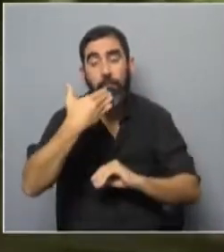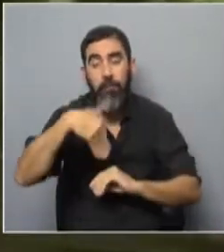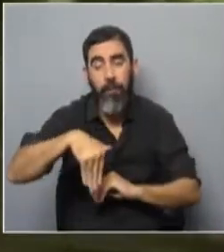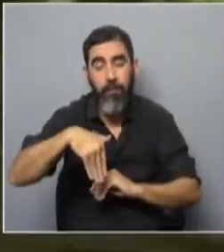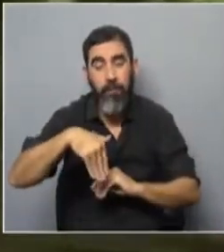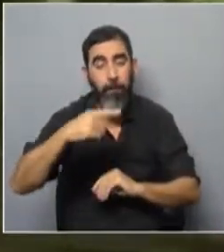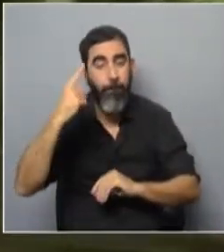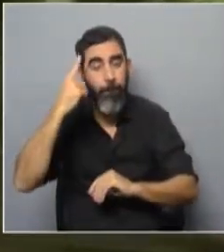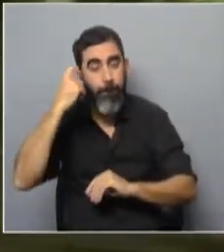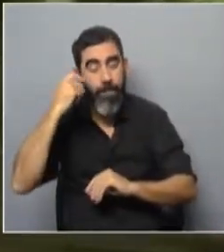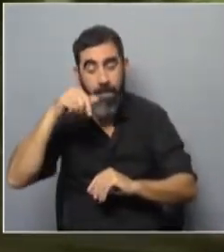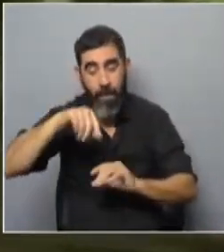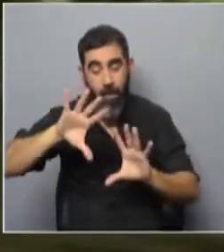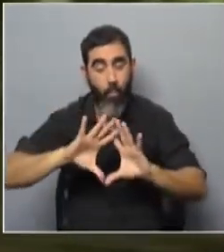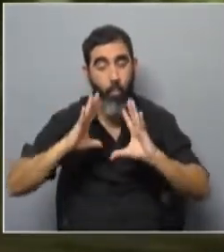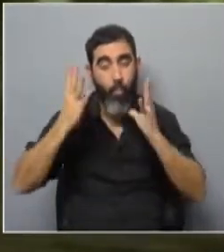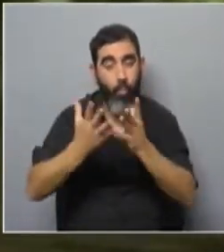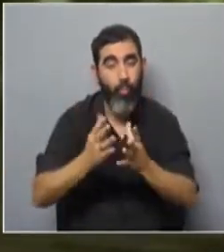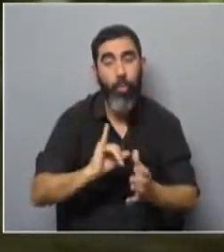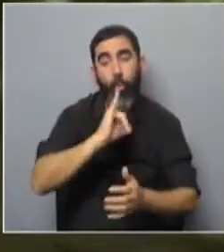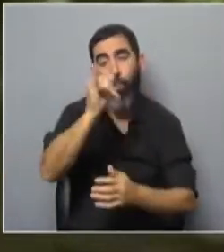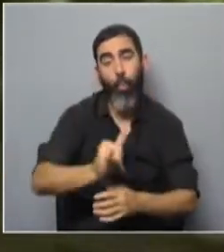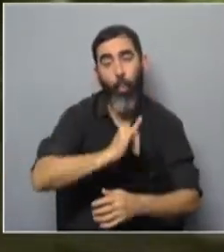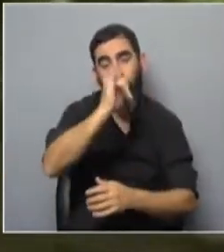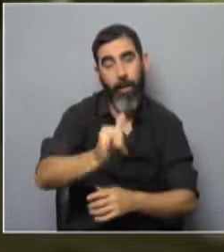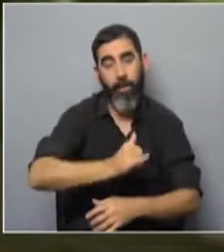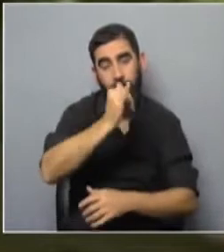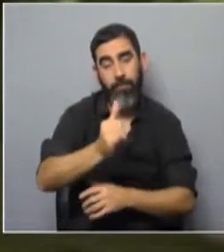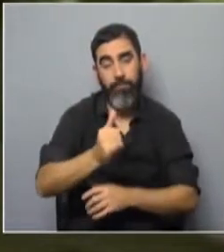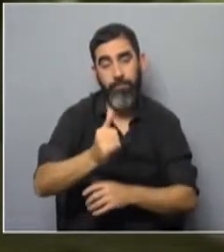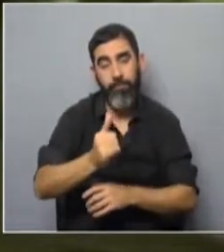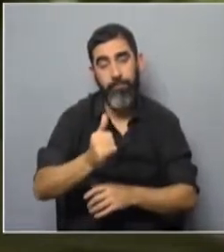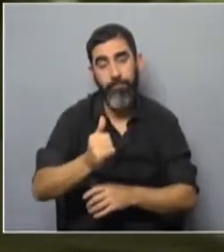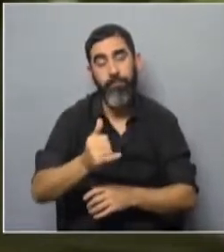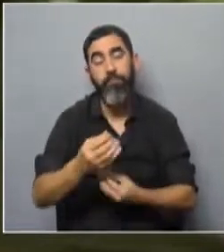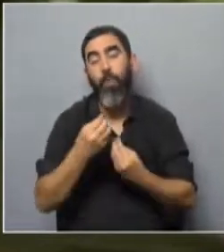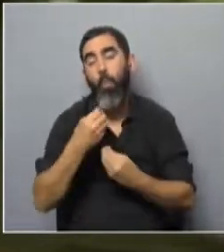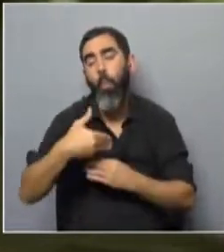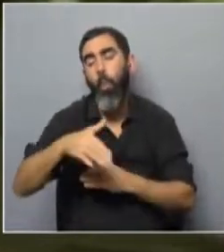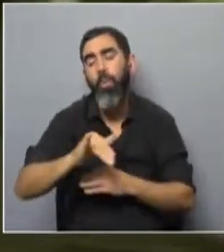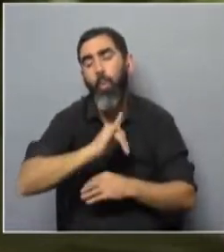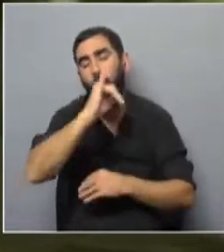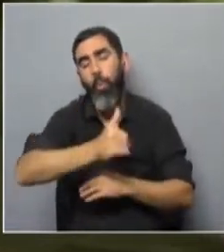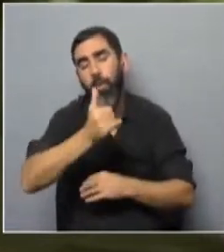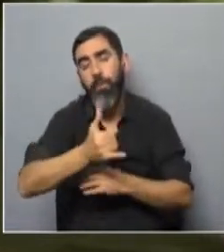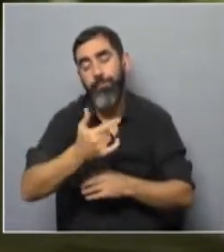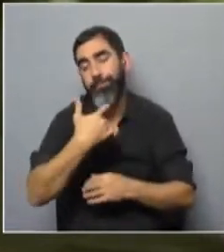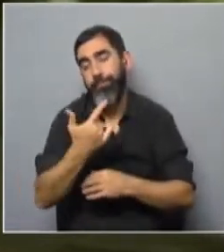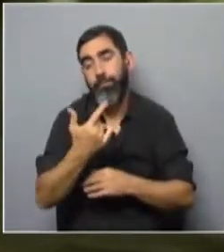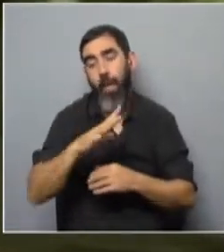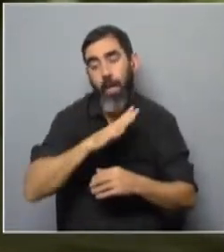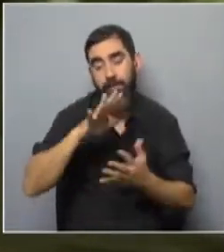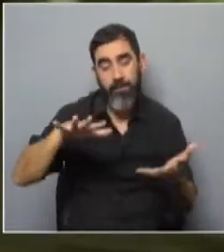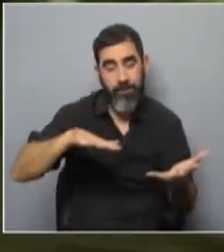nuestra experiencia en el mundo es contando, ¿sí? Básicamente nosotros cuando narramos cuando nos encontramos con